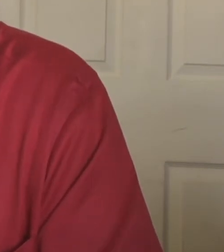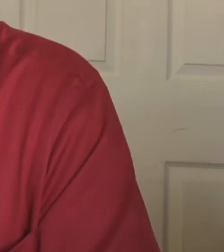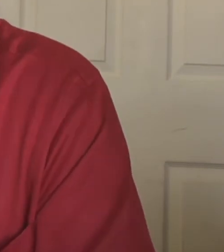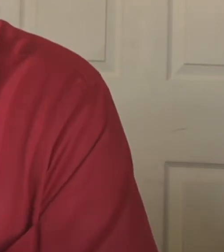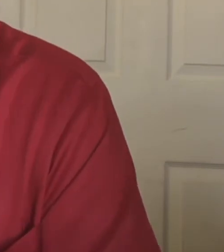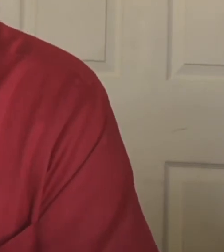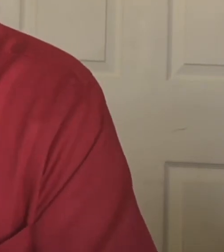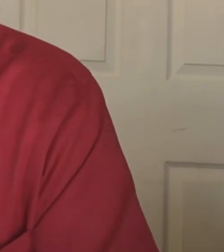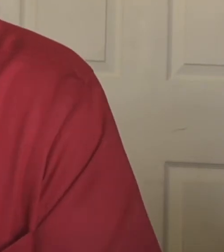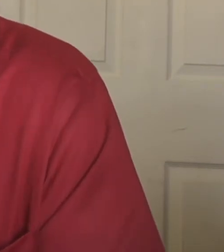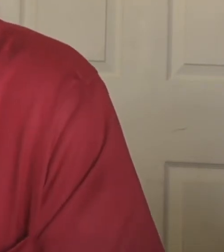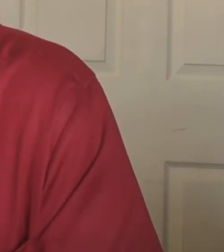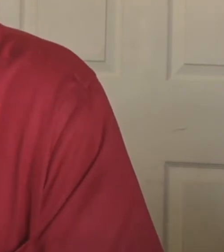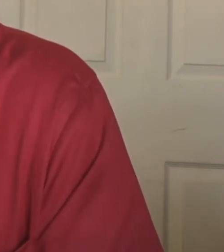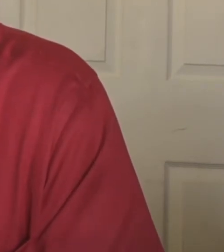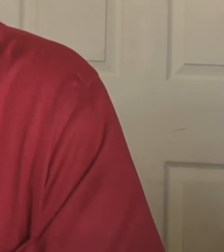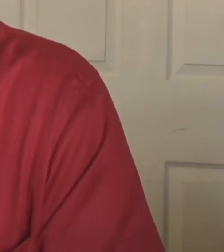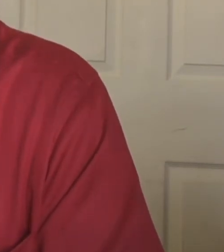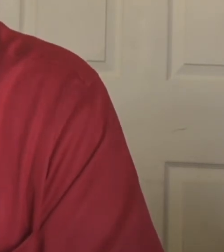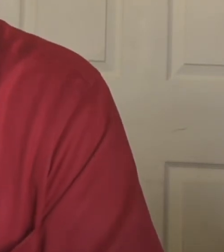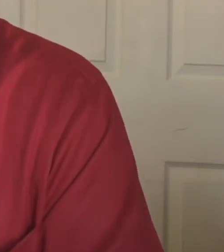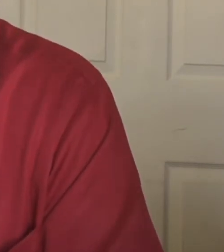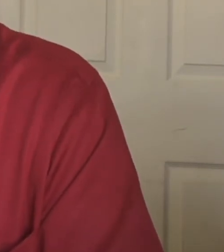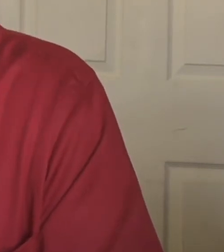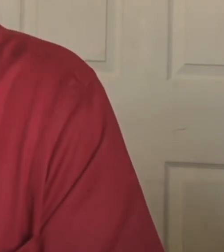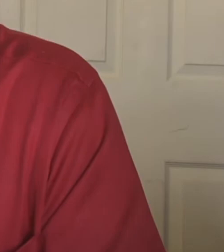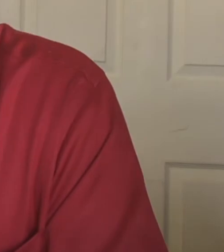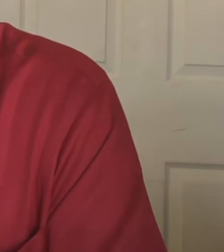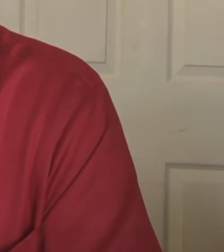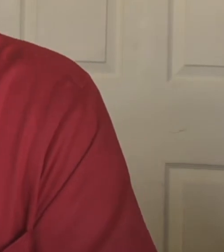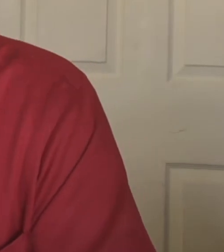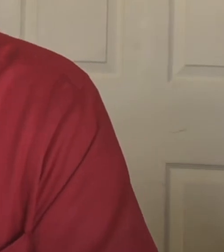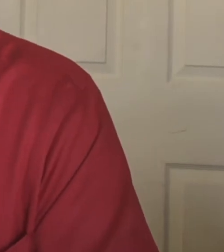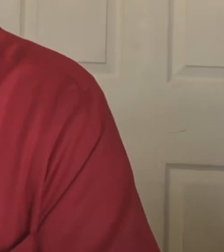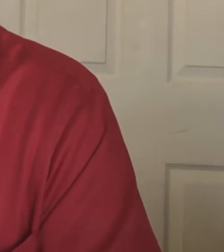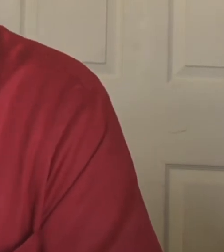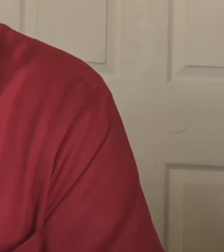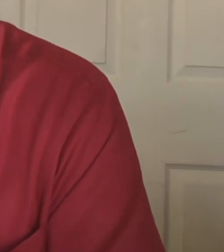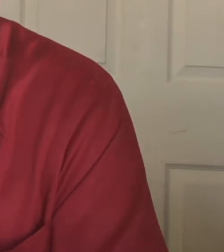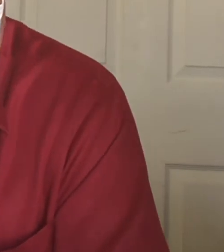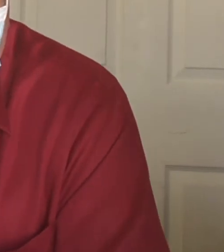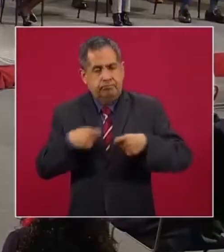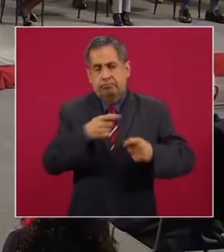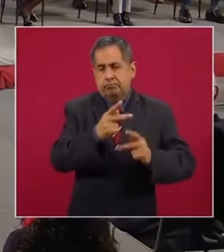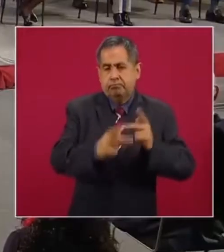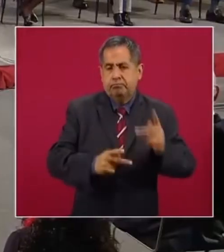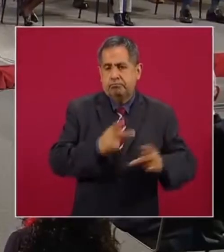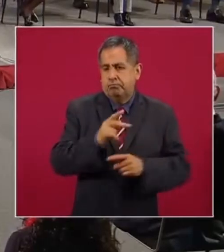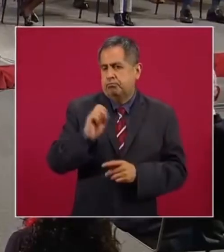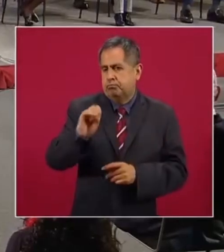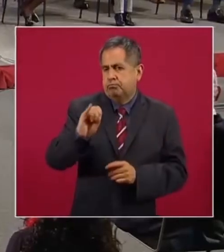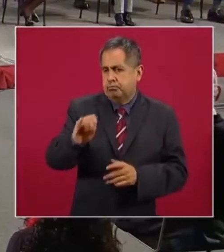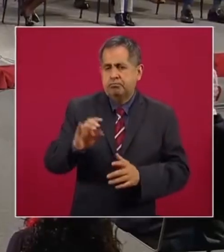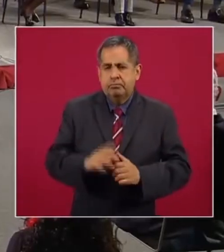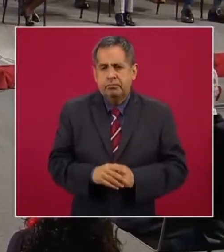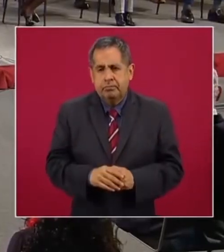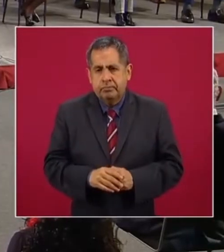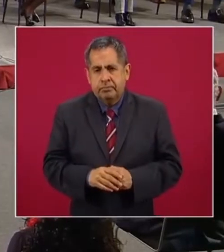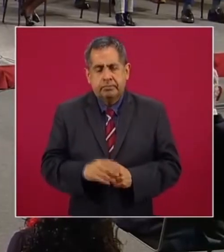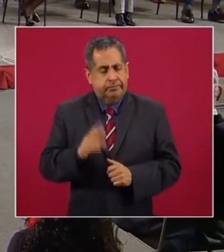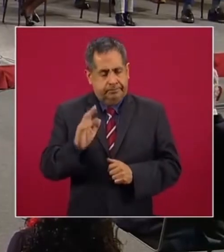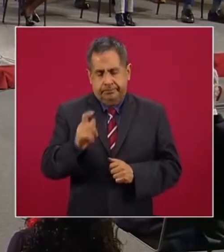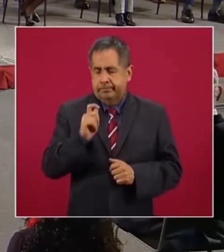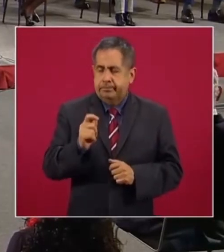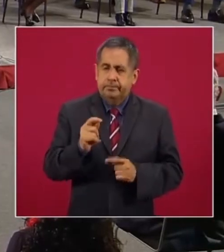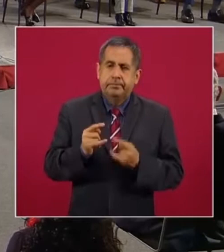diputados todo mundo se quiere reelegir es un fenómeno político ha dicho fenómeno político el presidente de lópez obrador